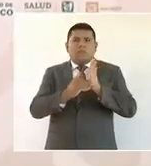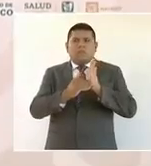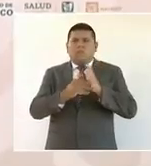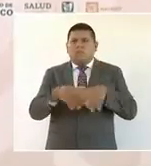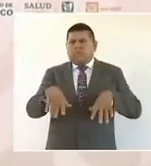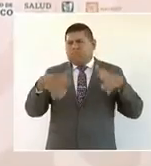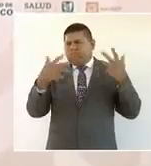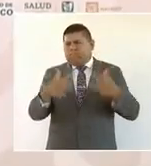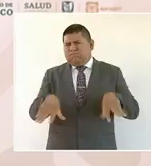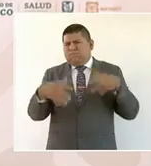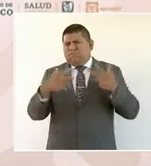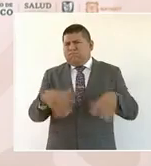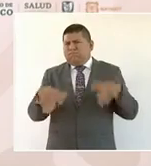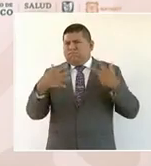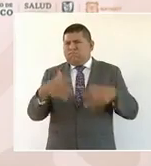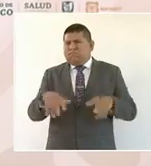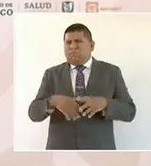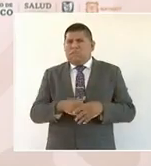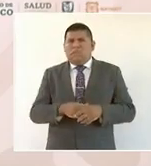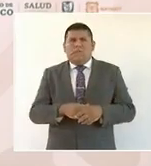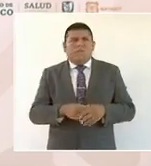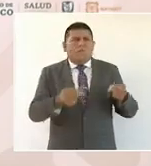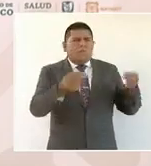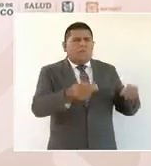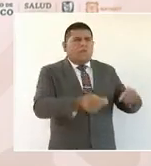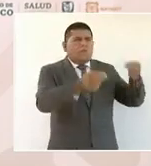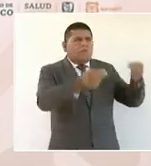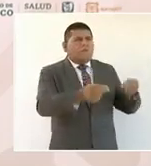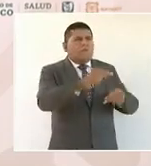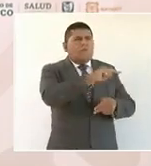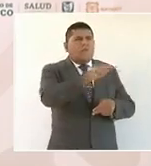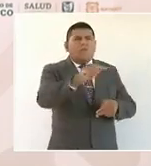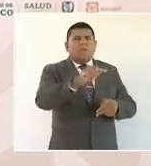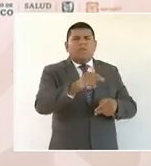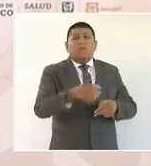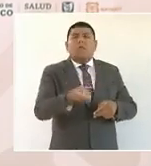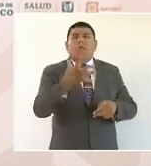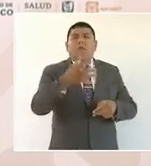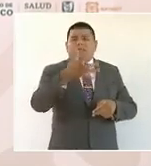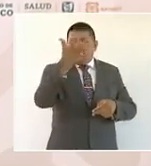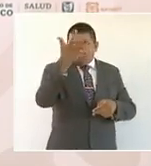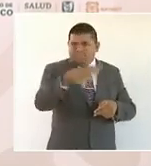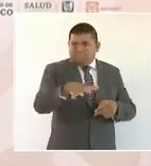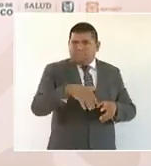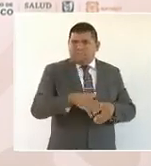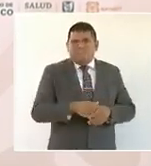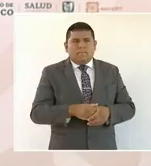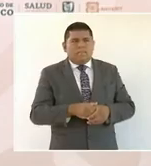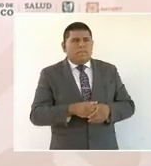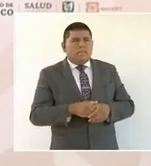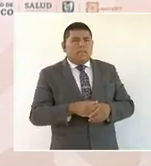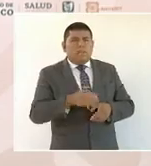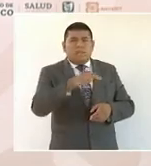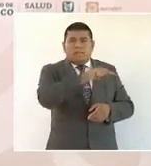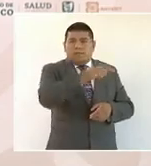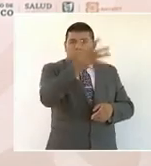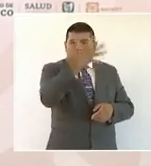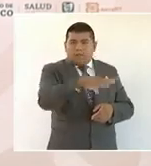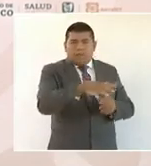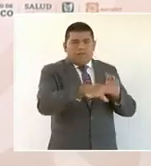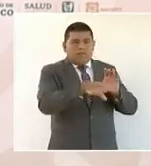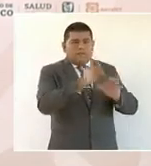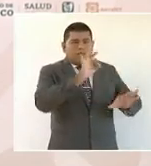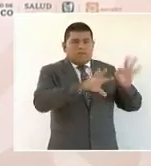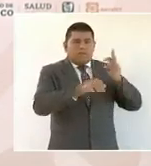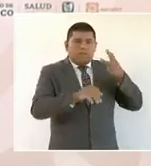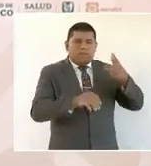Solo a 10 empresas distribuidoras. Y 3 de esas empresas distribuidoras